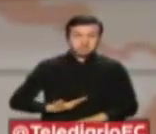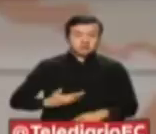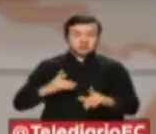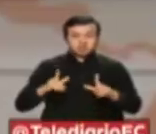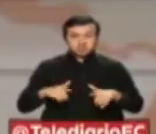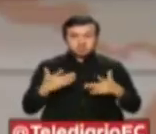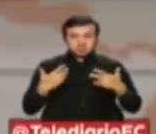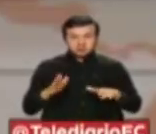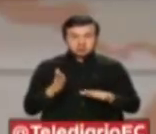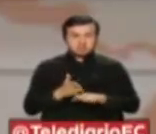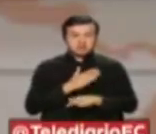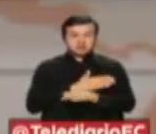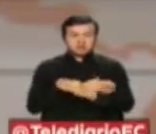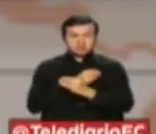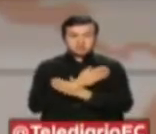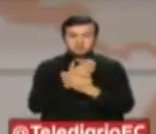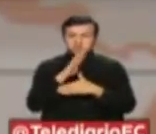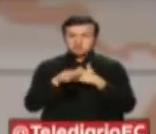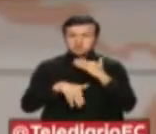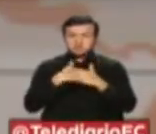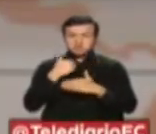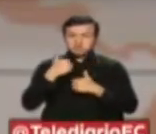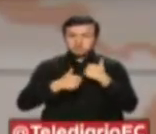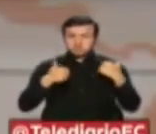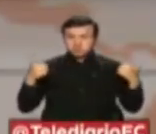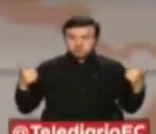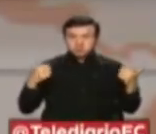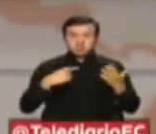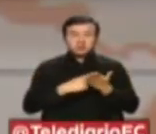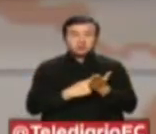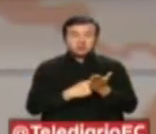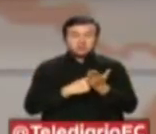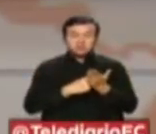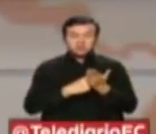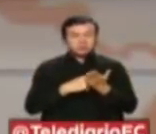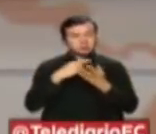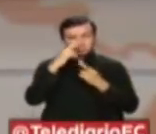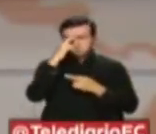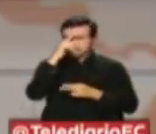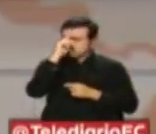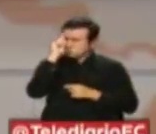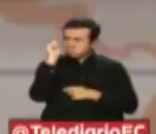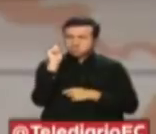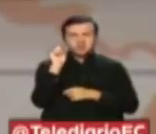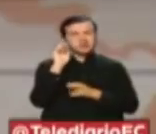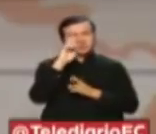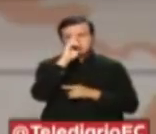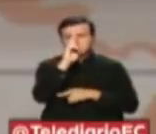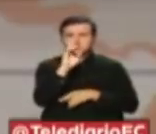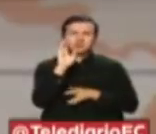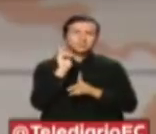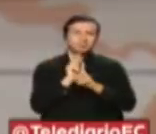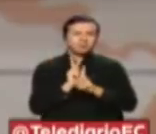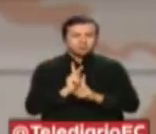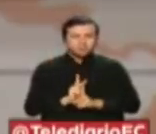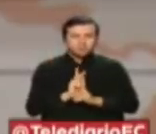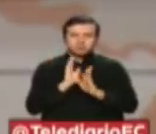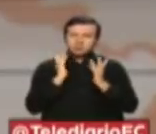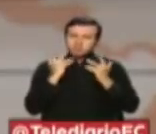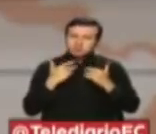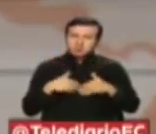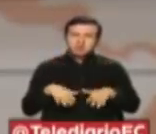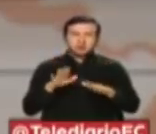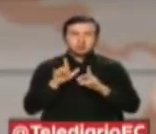recién a todos los poderes del estado hubo una reunión con total respeto con total armonía con los puntos de vista que cada